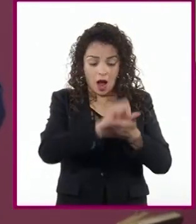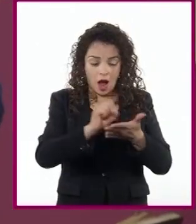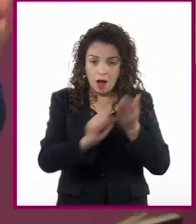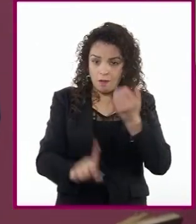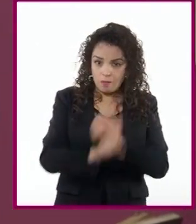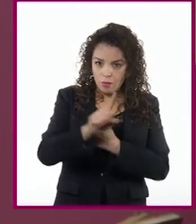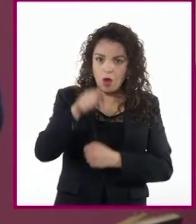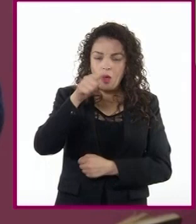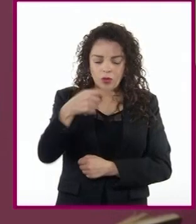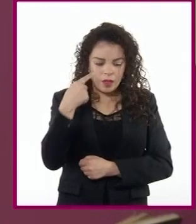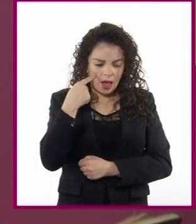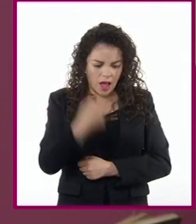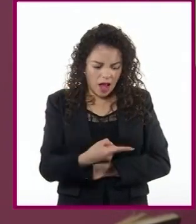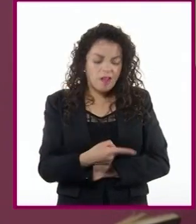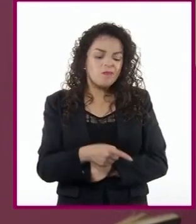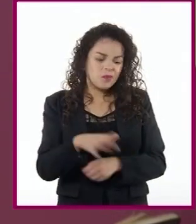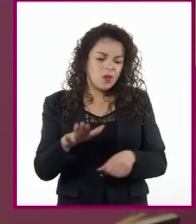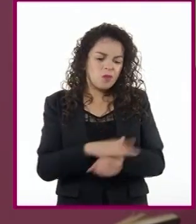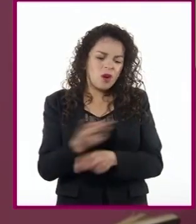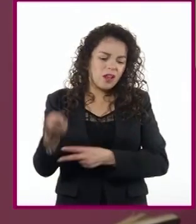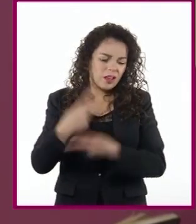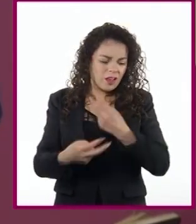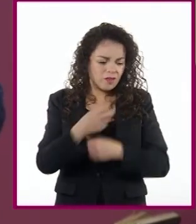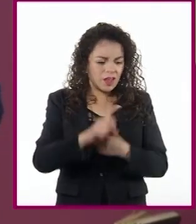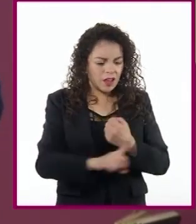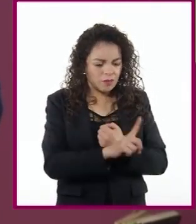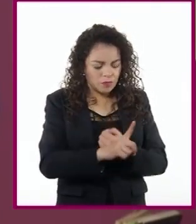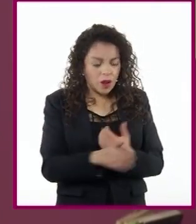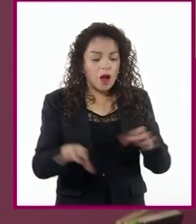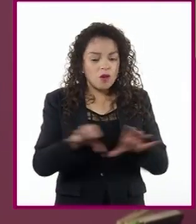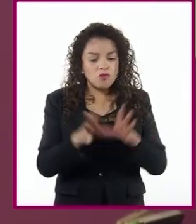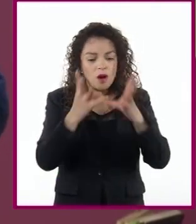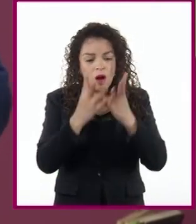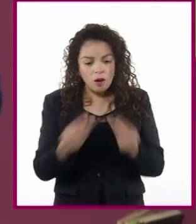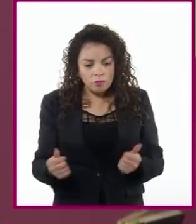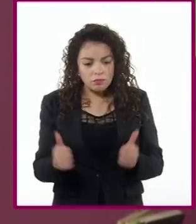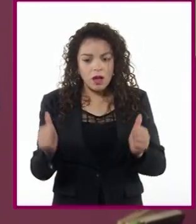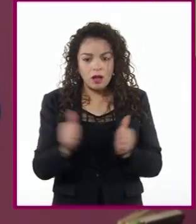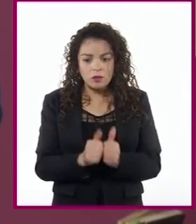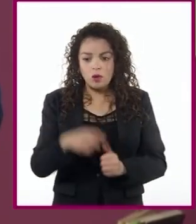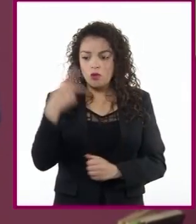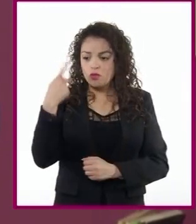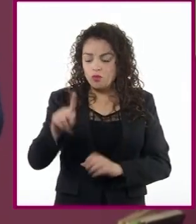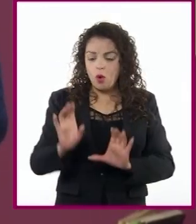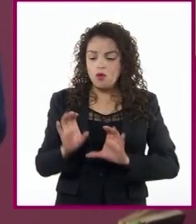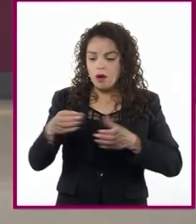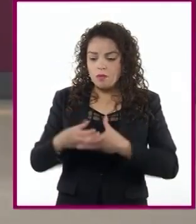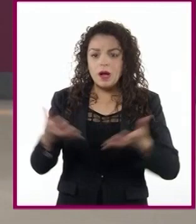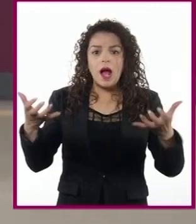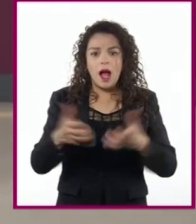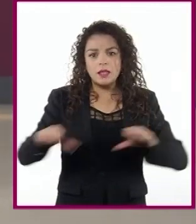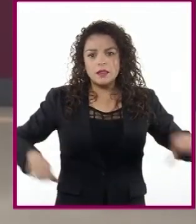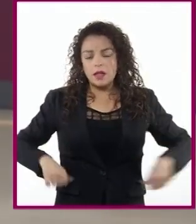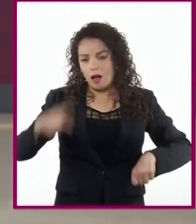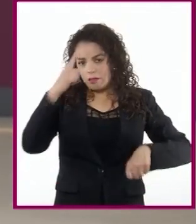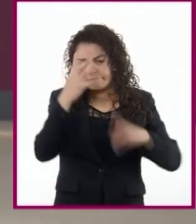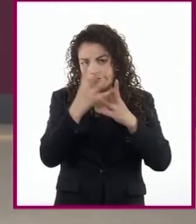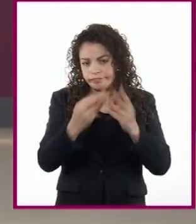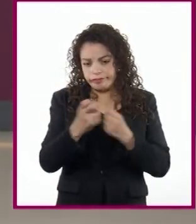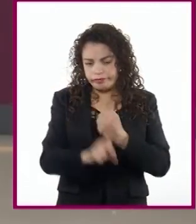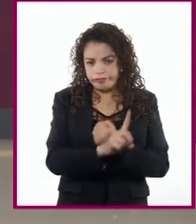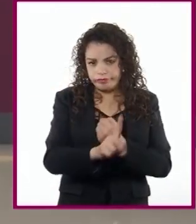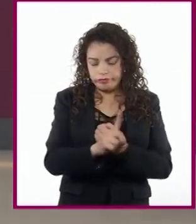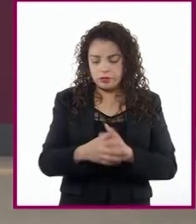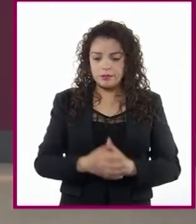como las posibles soluciones que podrían tener esos problemas a partir de acciones surgidas desde su propia comunidad. Para